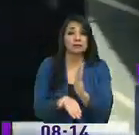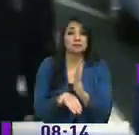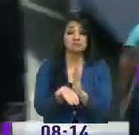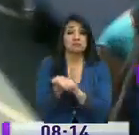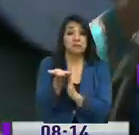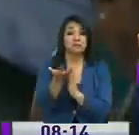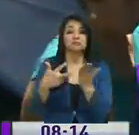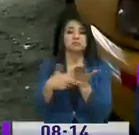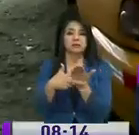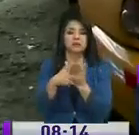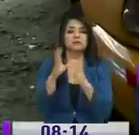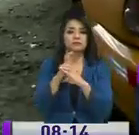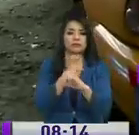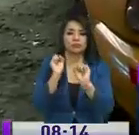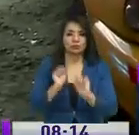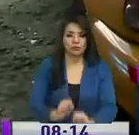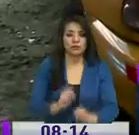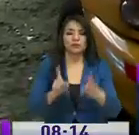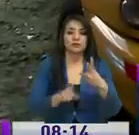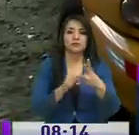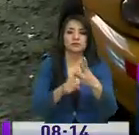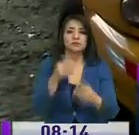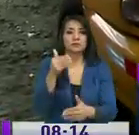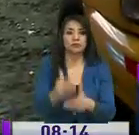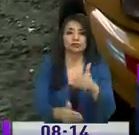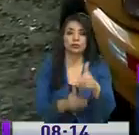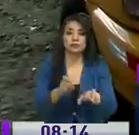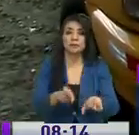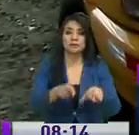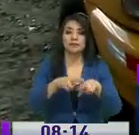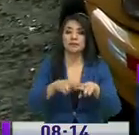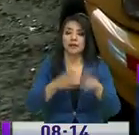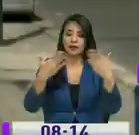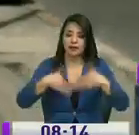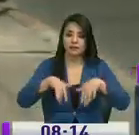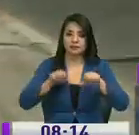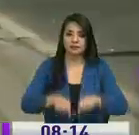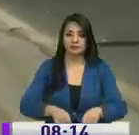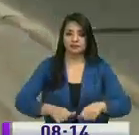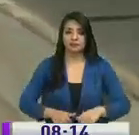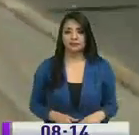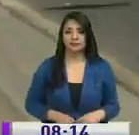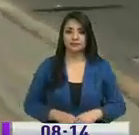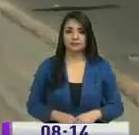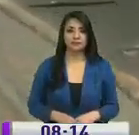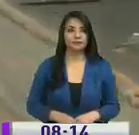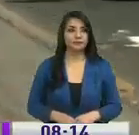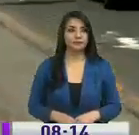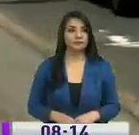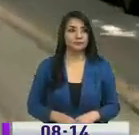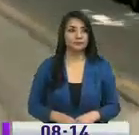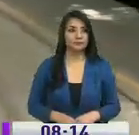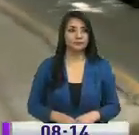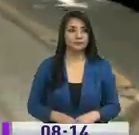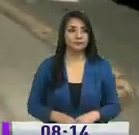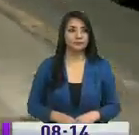de la tarifa de buses y la conclusión del proceso de regularización de taxis, informó Sofía